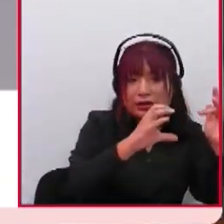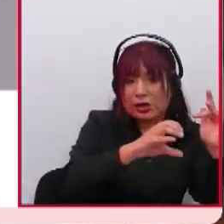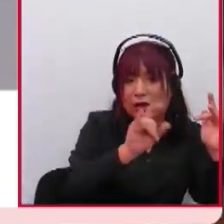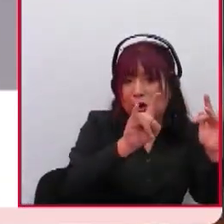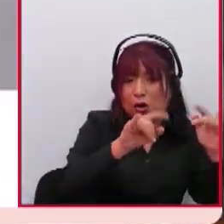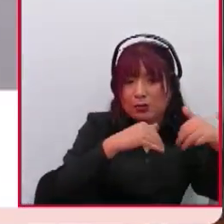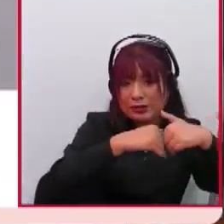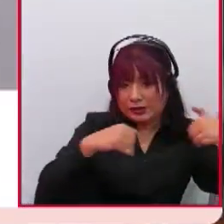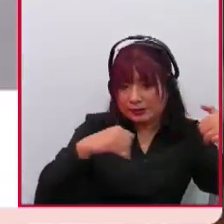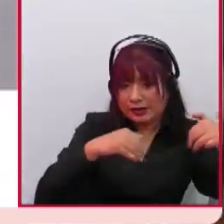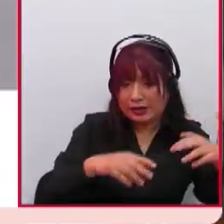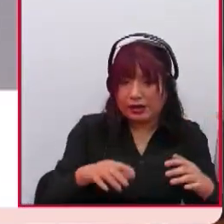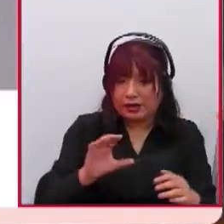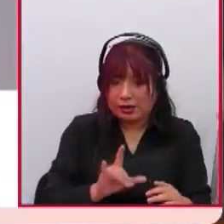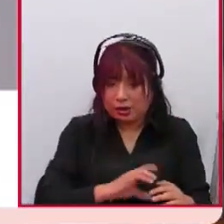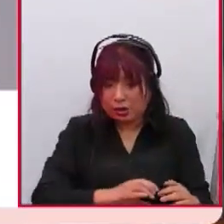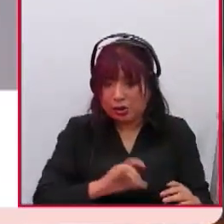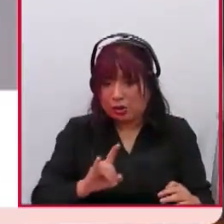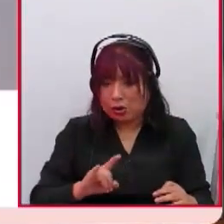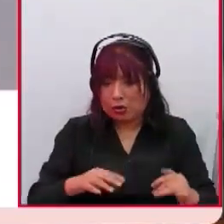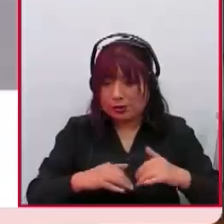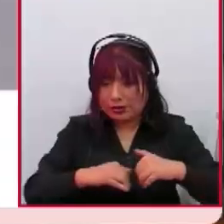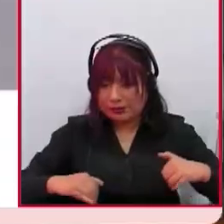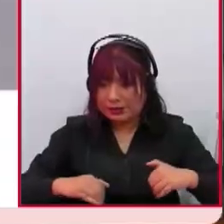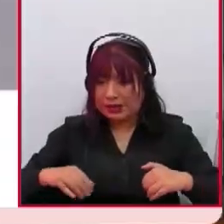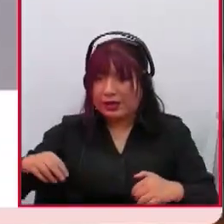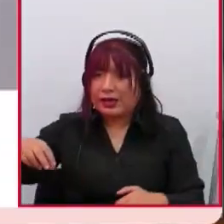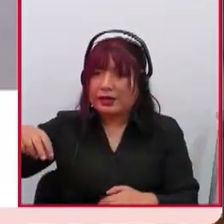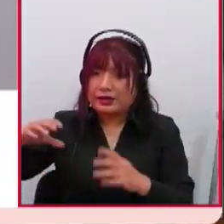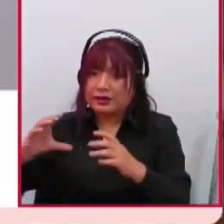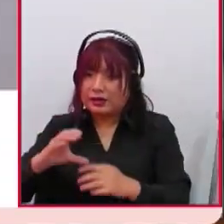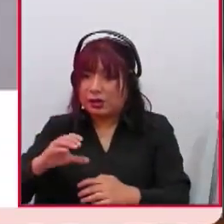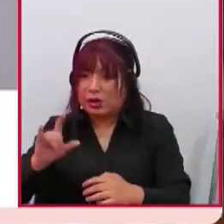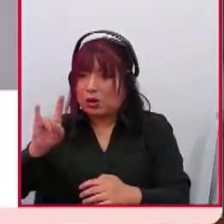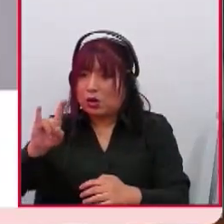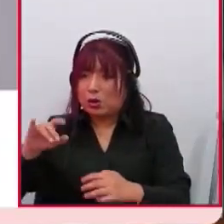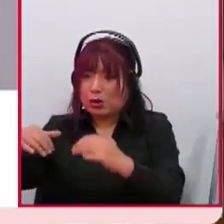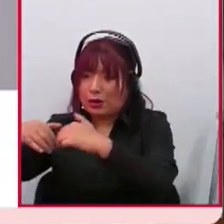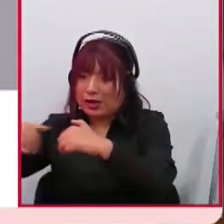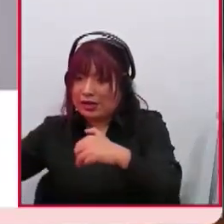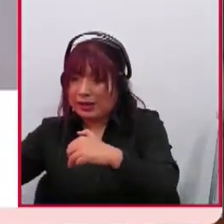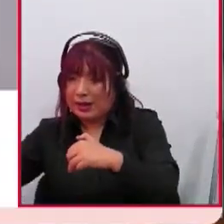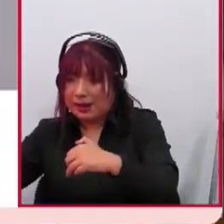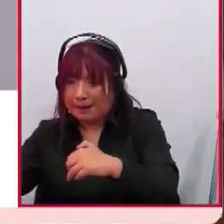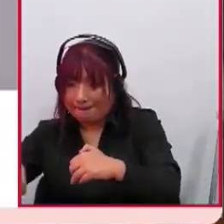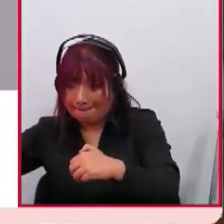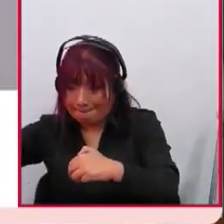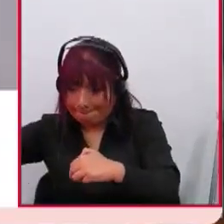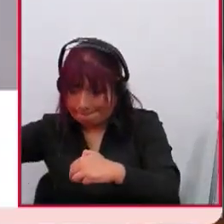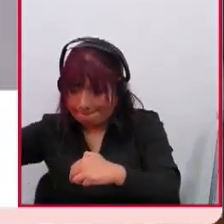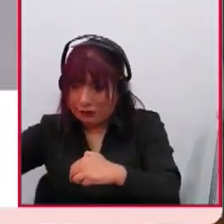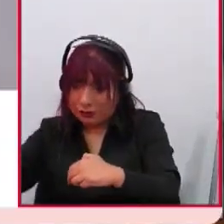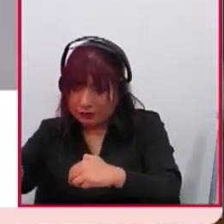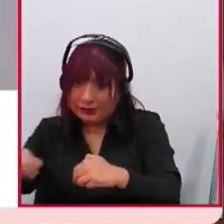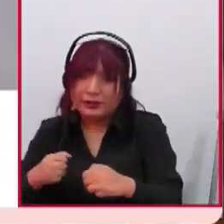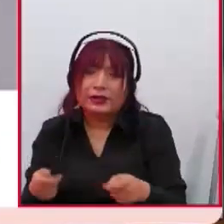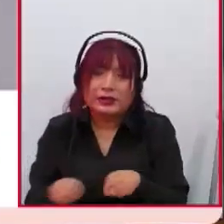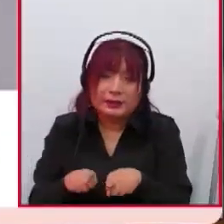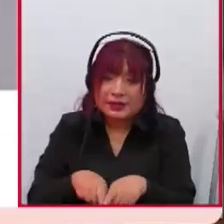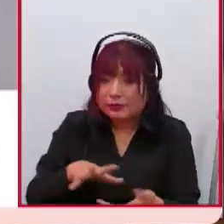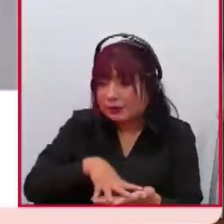no perjudicar los grados de concentrado. Pero también, algo que aprendimos también, ¿no?